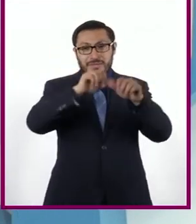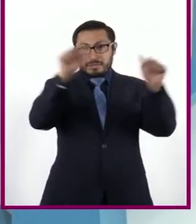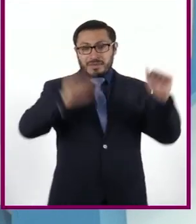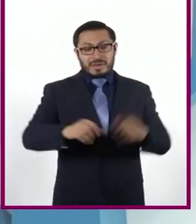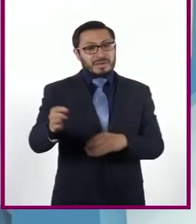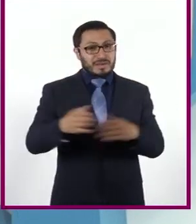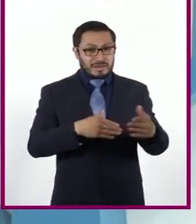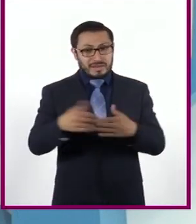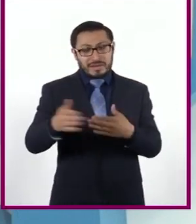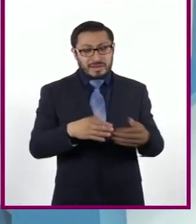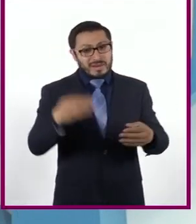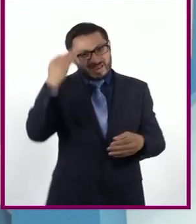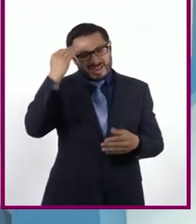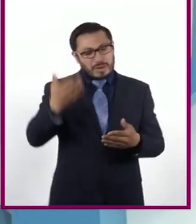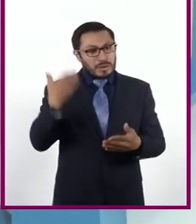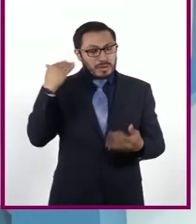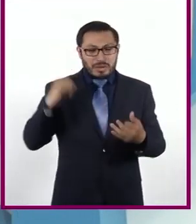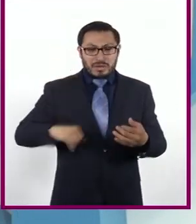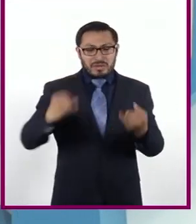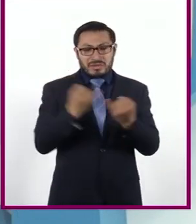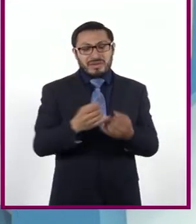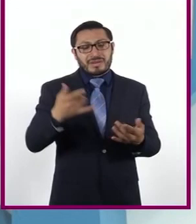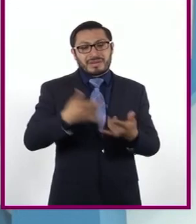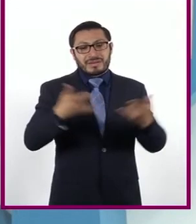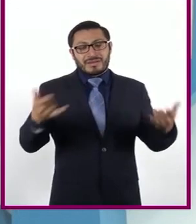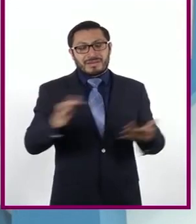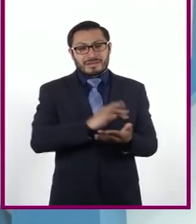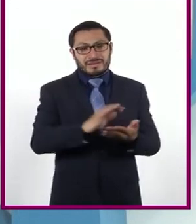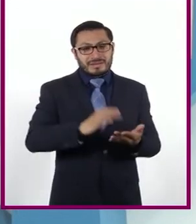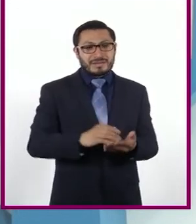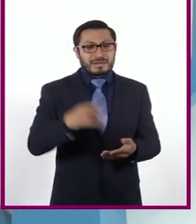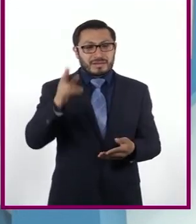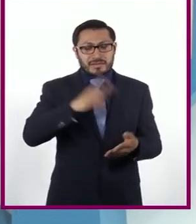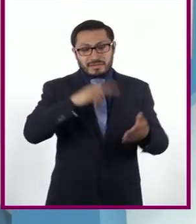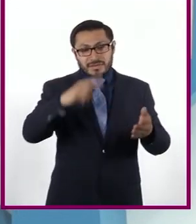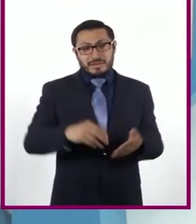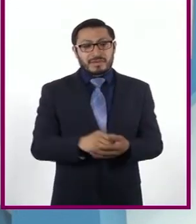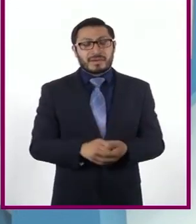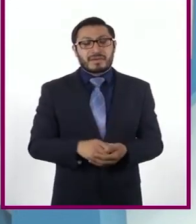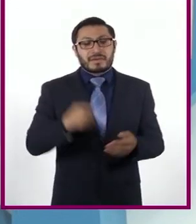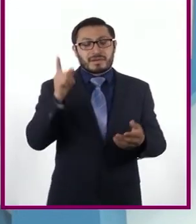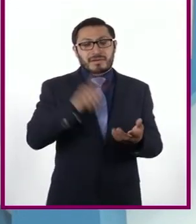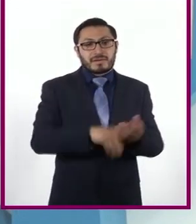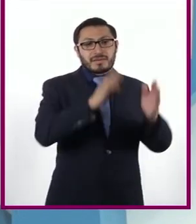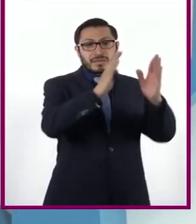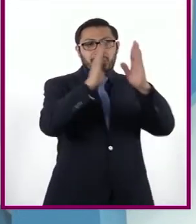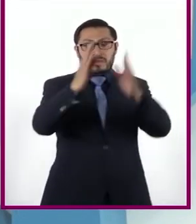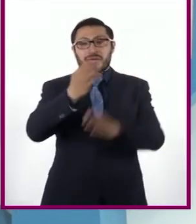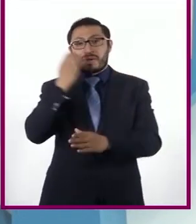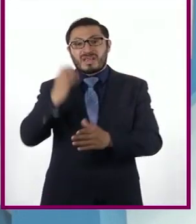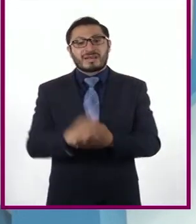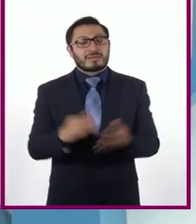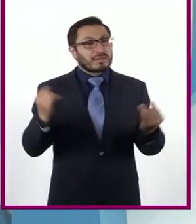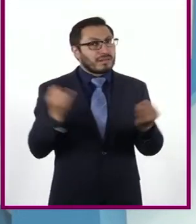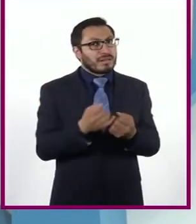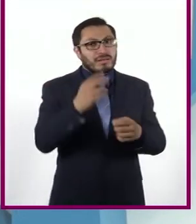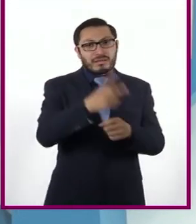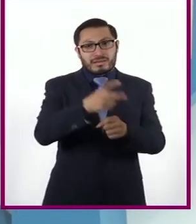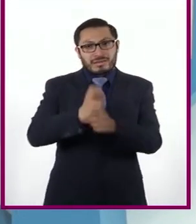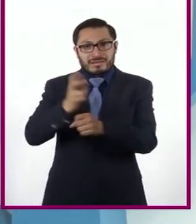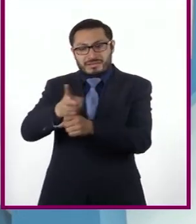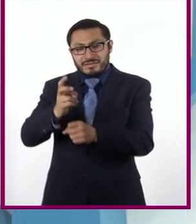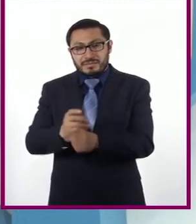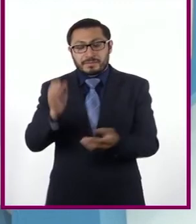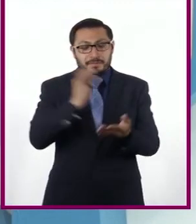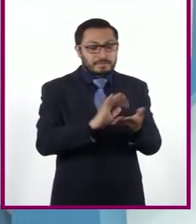periodo, lean Historia de la Pintura de Wendy Beckett, que se encuentra en la biblioteca escolar. También los invito a